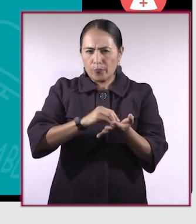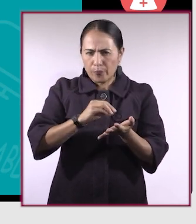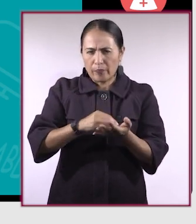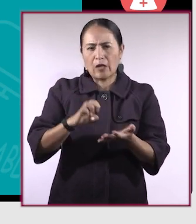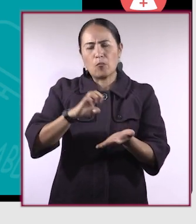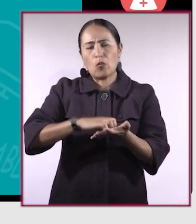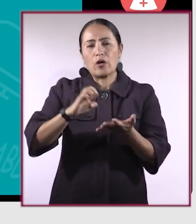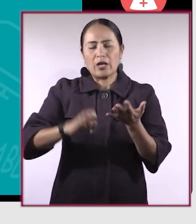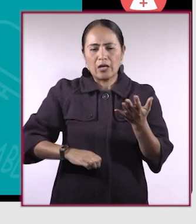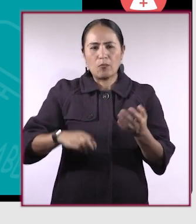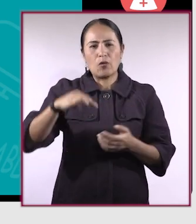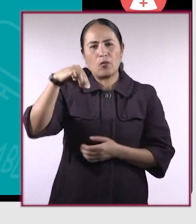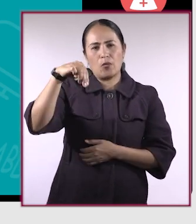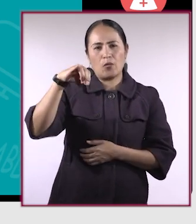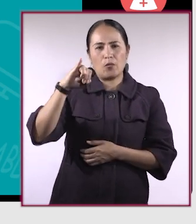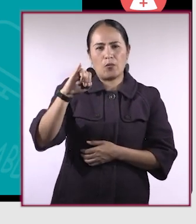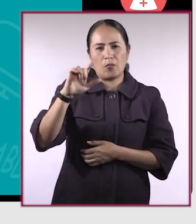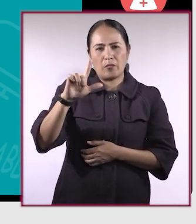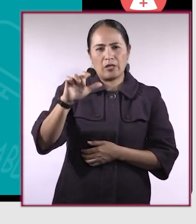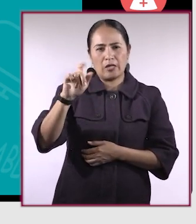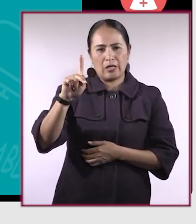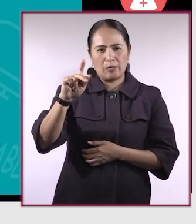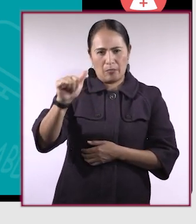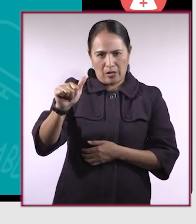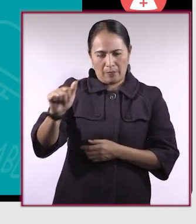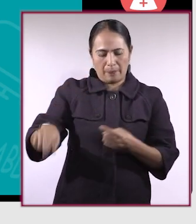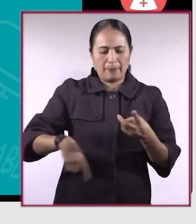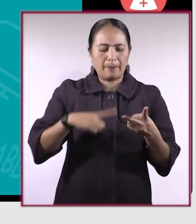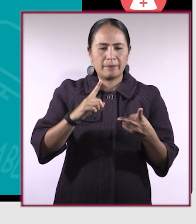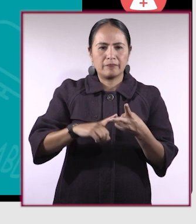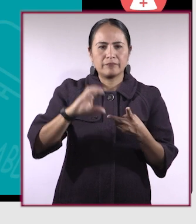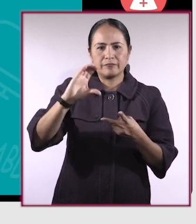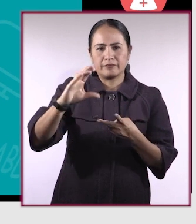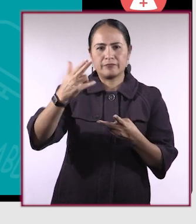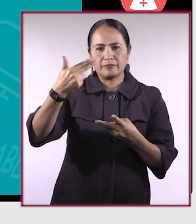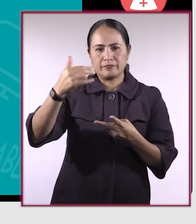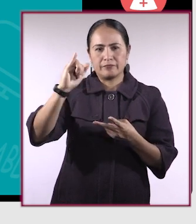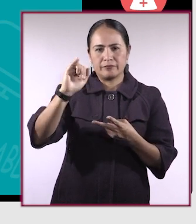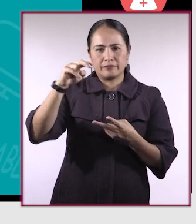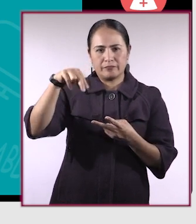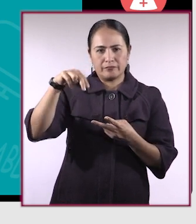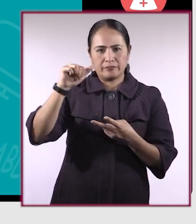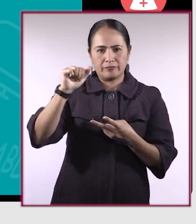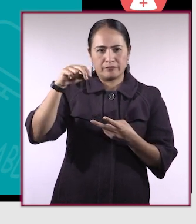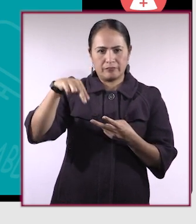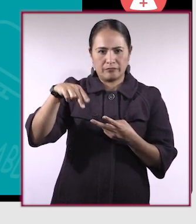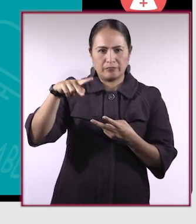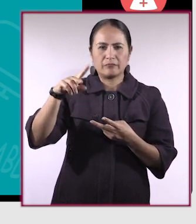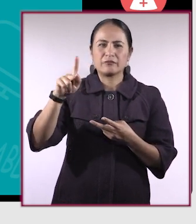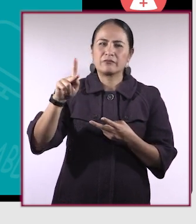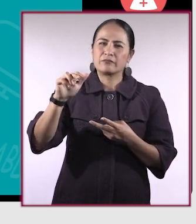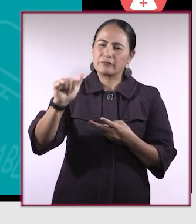Como la milpa, por ejemplo, ¿no? La chinampa, aquí en el centro del país,